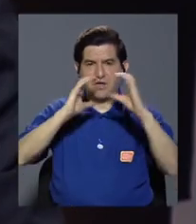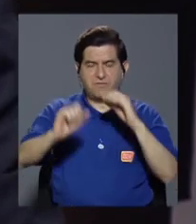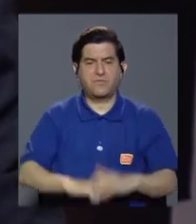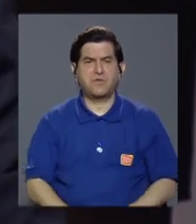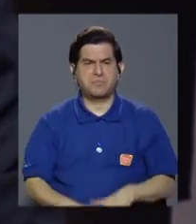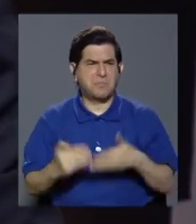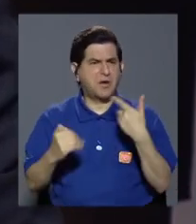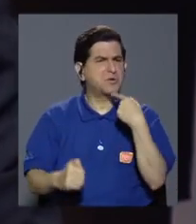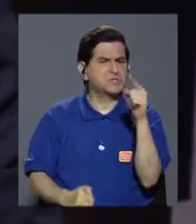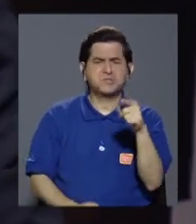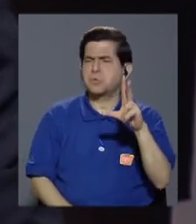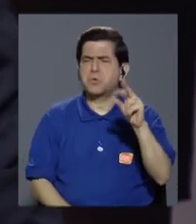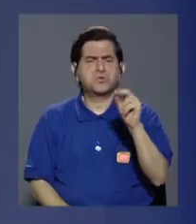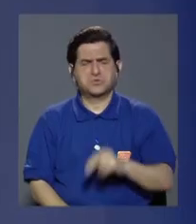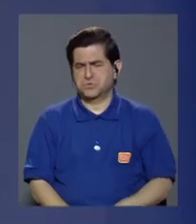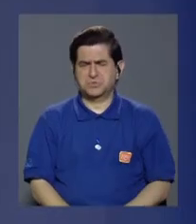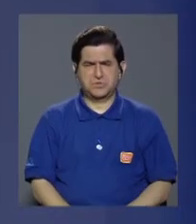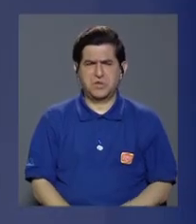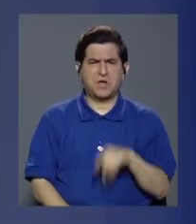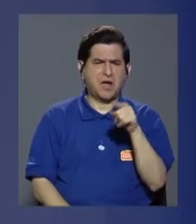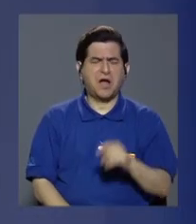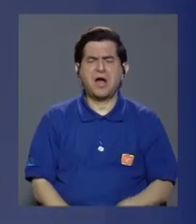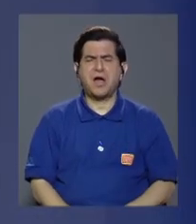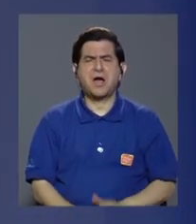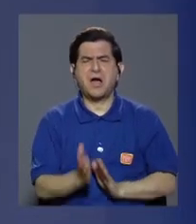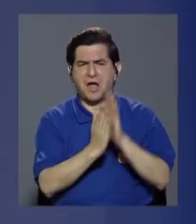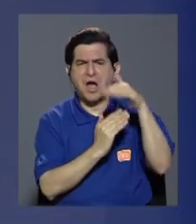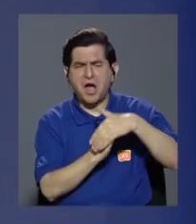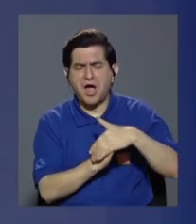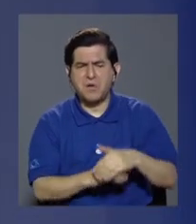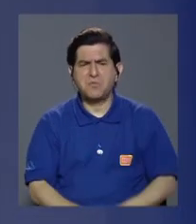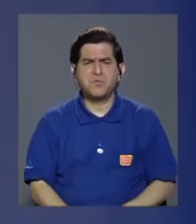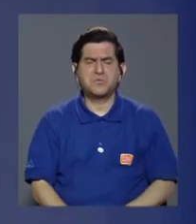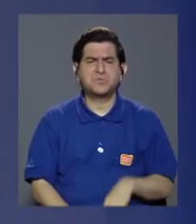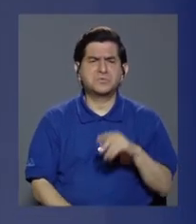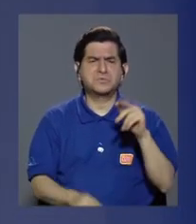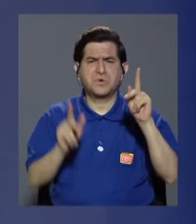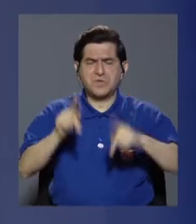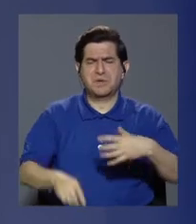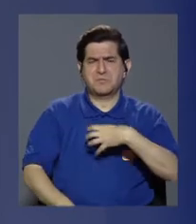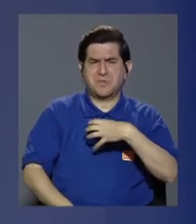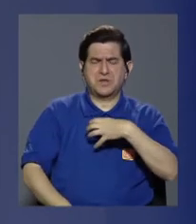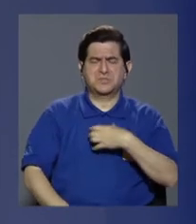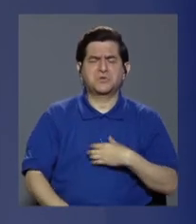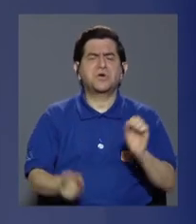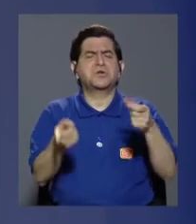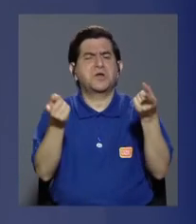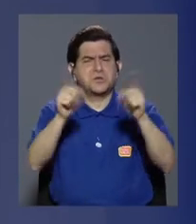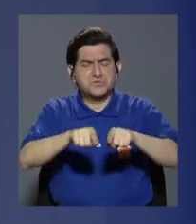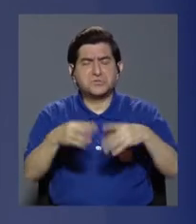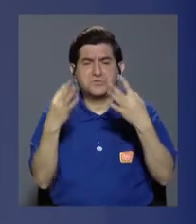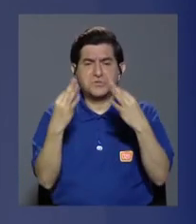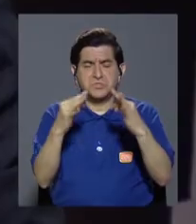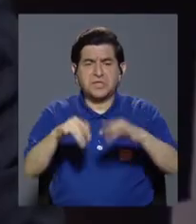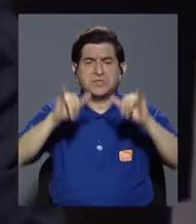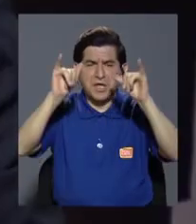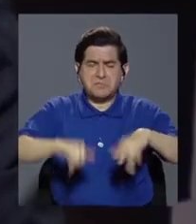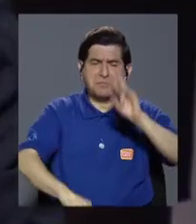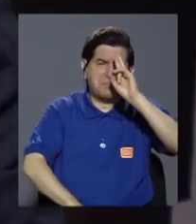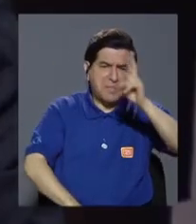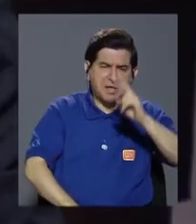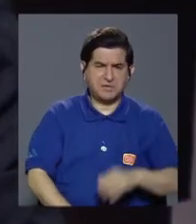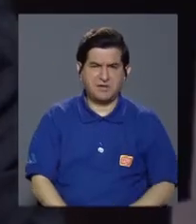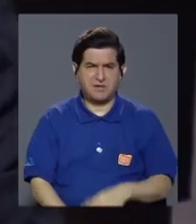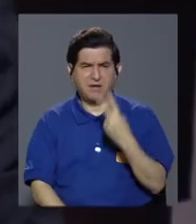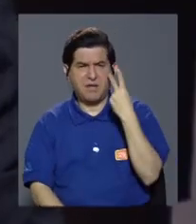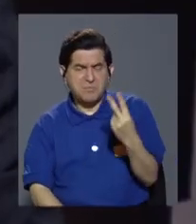cosas no son como lo están diciendo eso es de acuerdo a que hay abusos de parte de los protestantes porque estamos tratando de mantener el respeto vemos